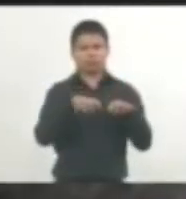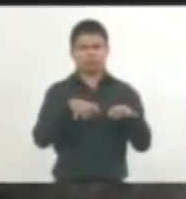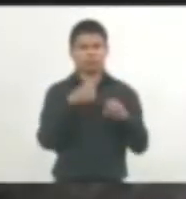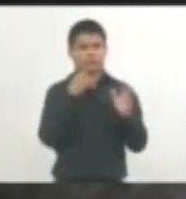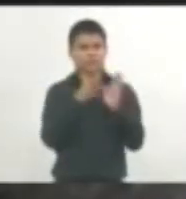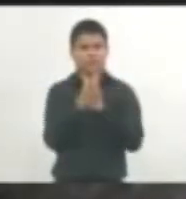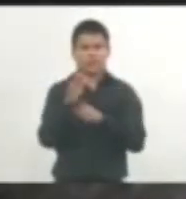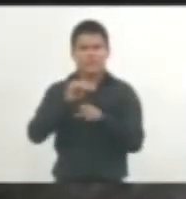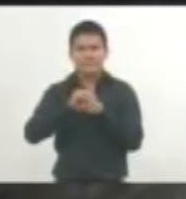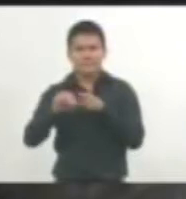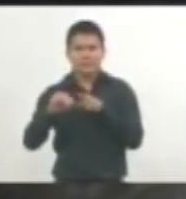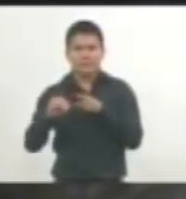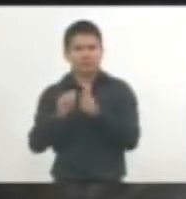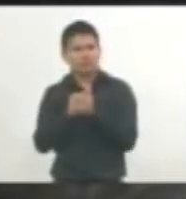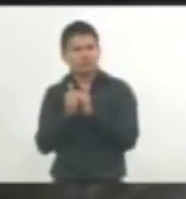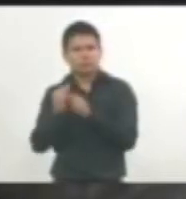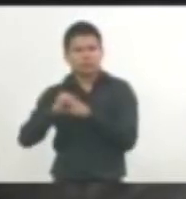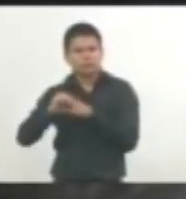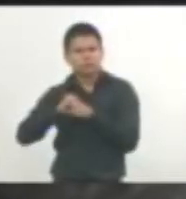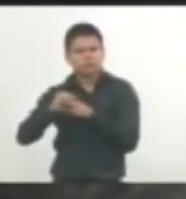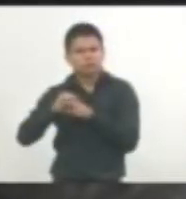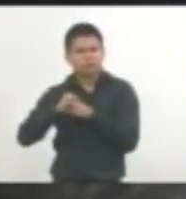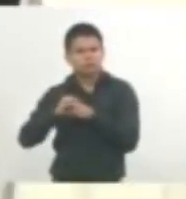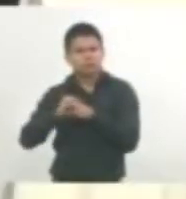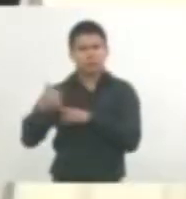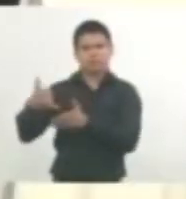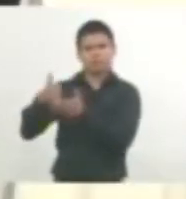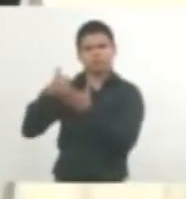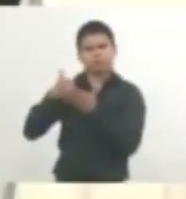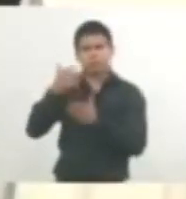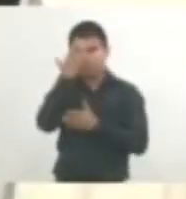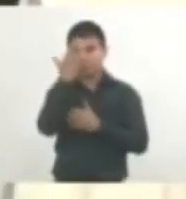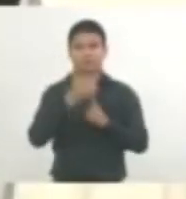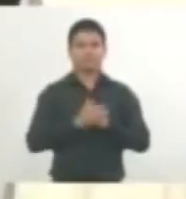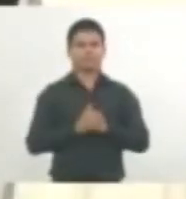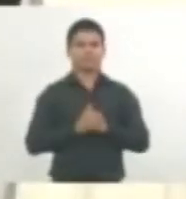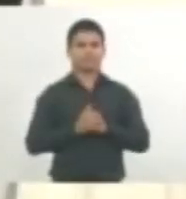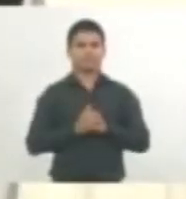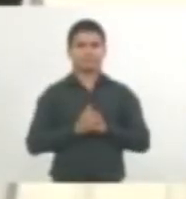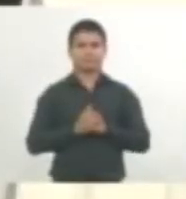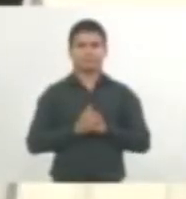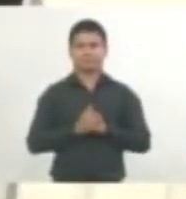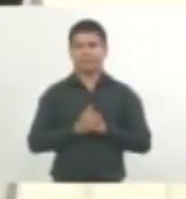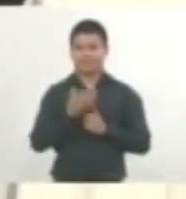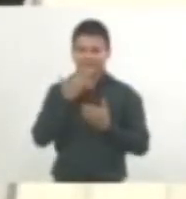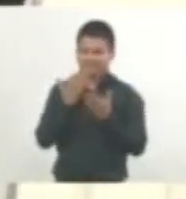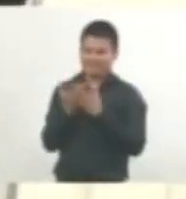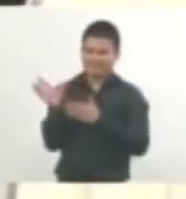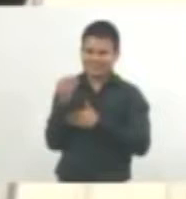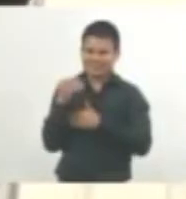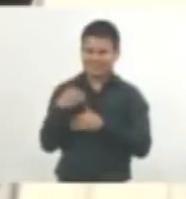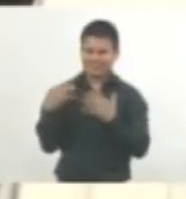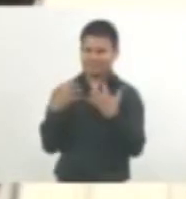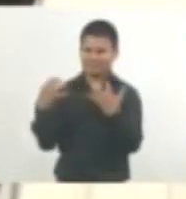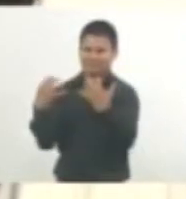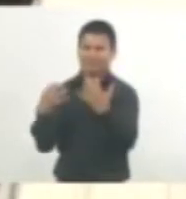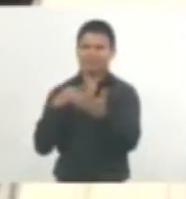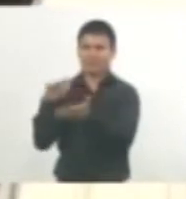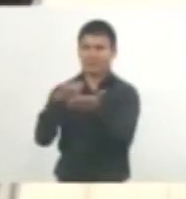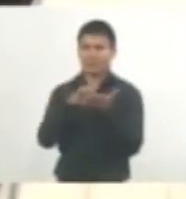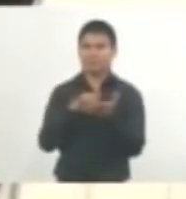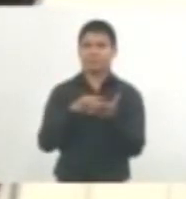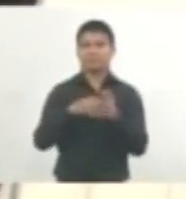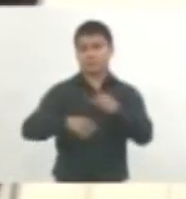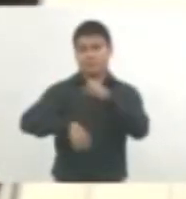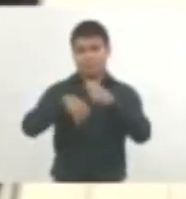la forma de entrenamiento que los llevó a conseguir tantos títulos. Nos alegra de poder estar aquí con vosotros, porque el fútbol es absolutamente universal y